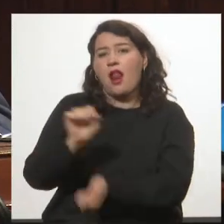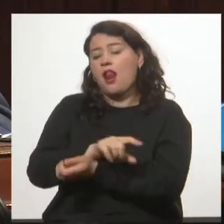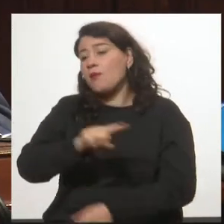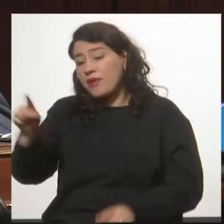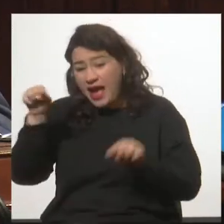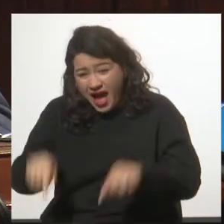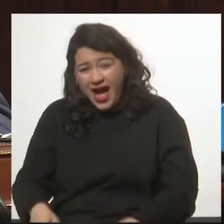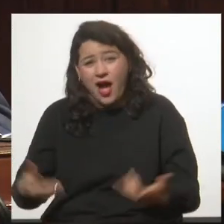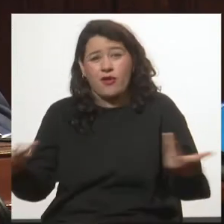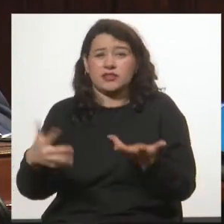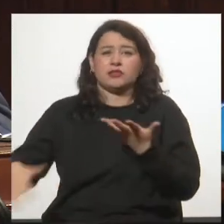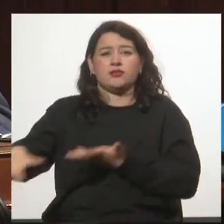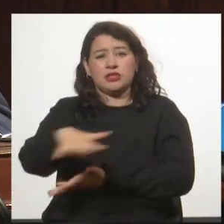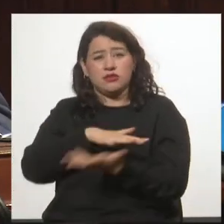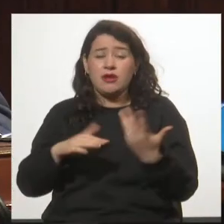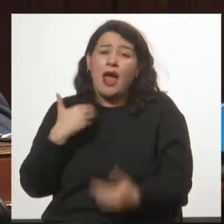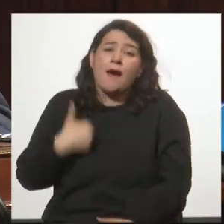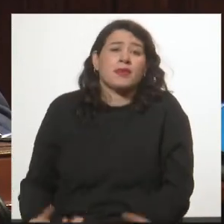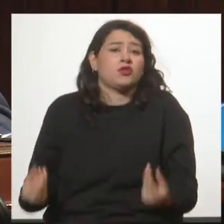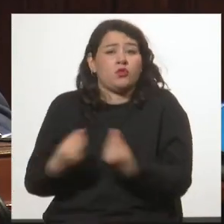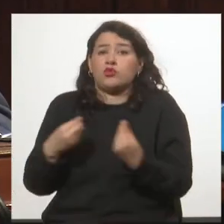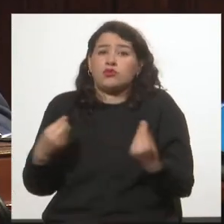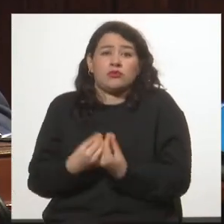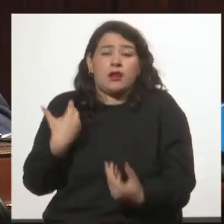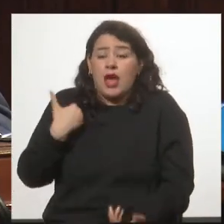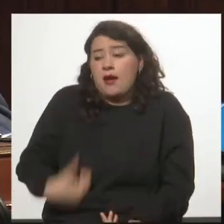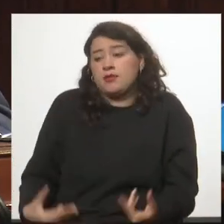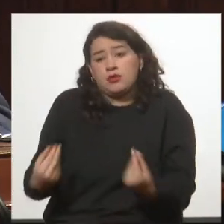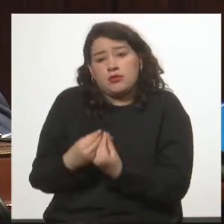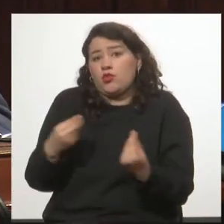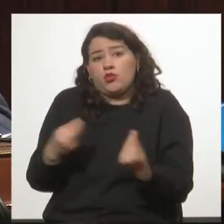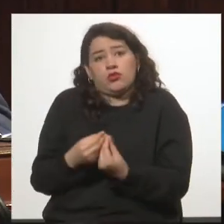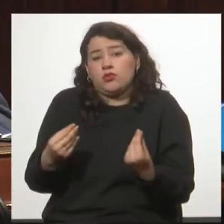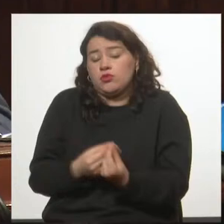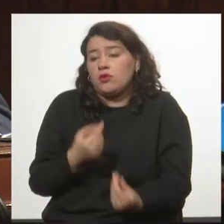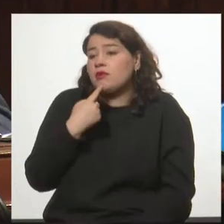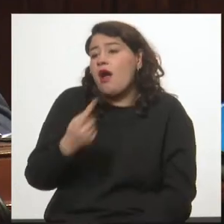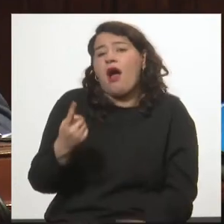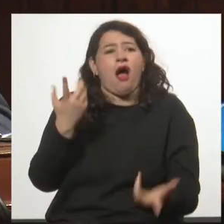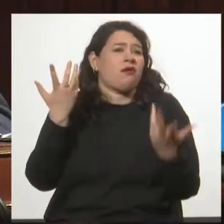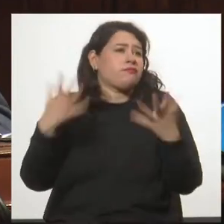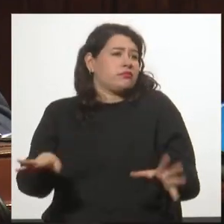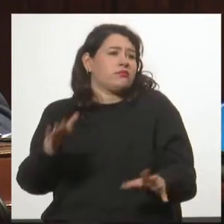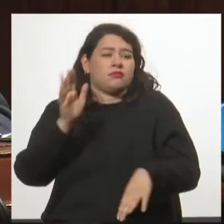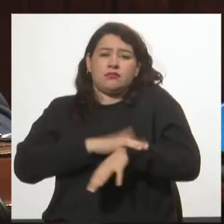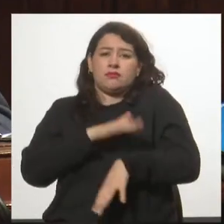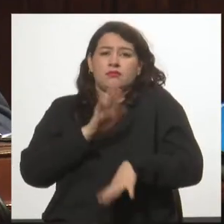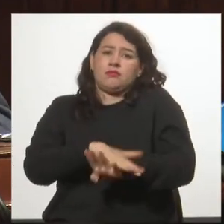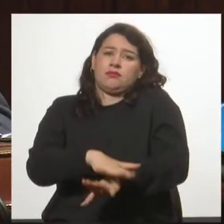cosas hoy lamento mucho lamento que se escriben las responsabilidades